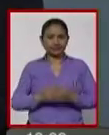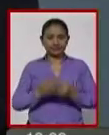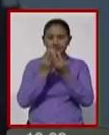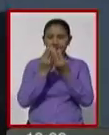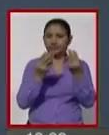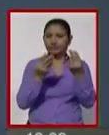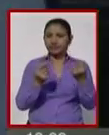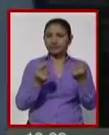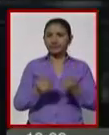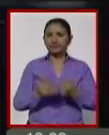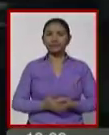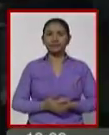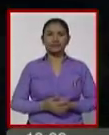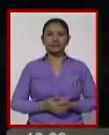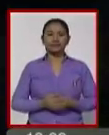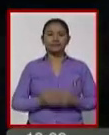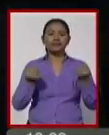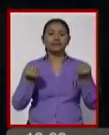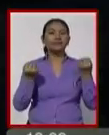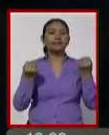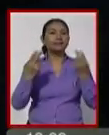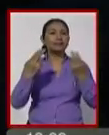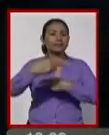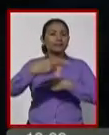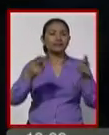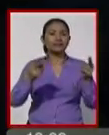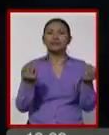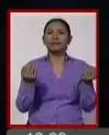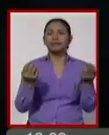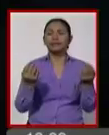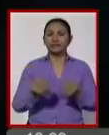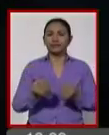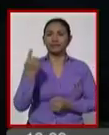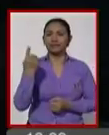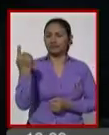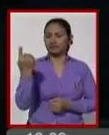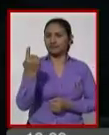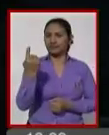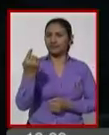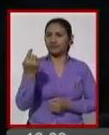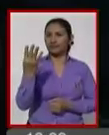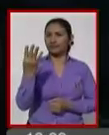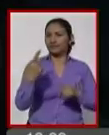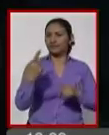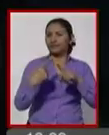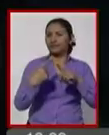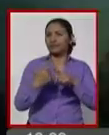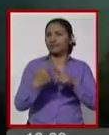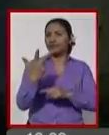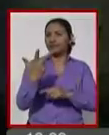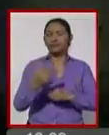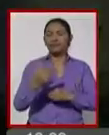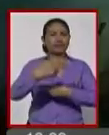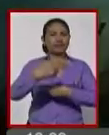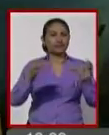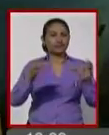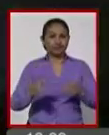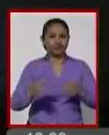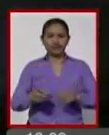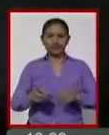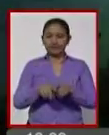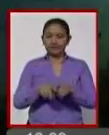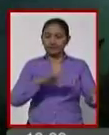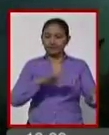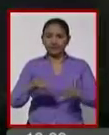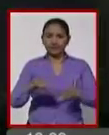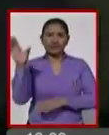y extinguir este incendio. ¿Cuántos ambientes? Aproximadamente ha sido un ambiente de 4x3, a lo que se ha procedido también a